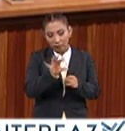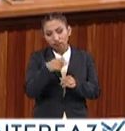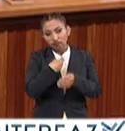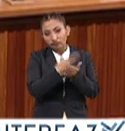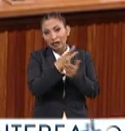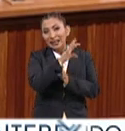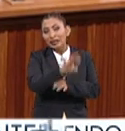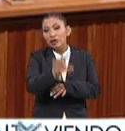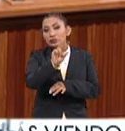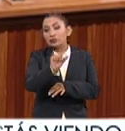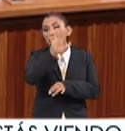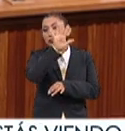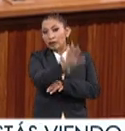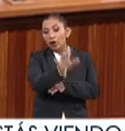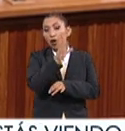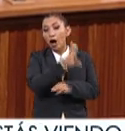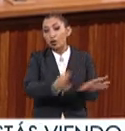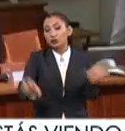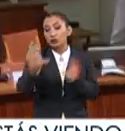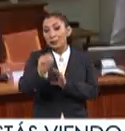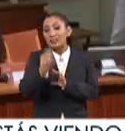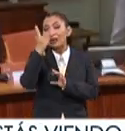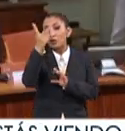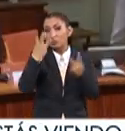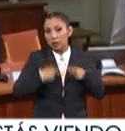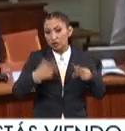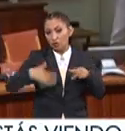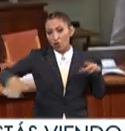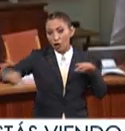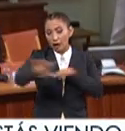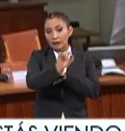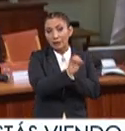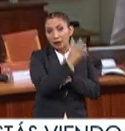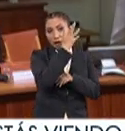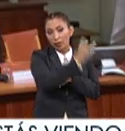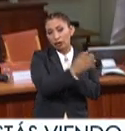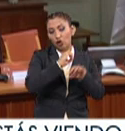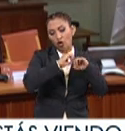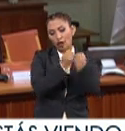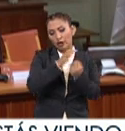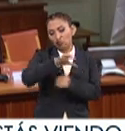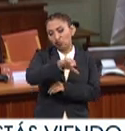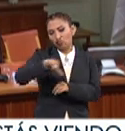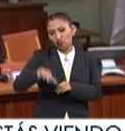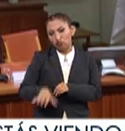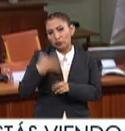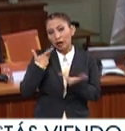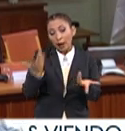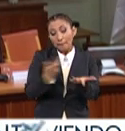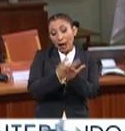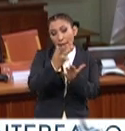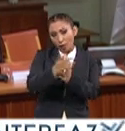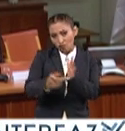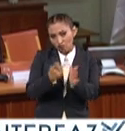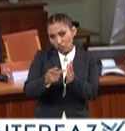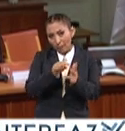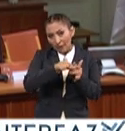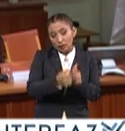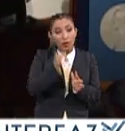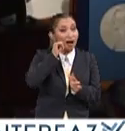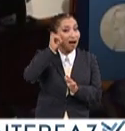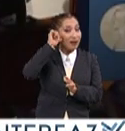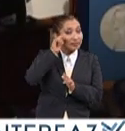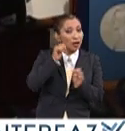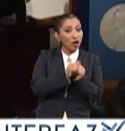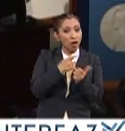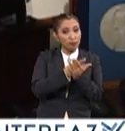concedido 585 a 892 personas y a 24 organizaciones. La ronda de premiaciones comenzó el día de